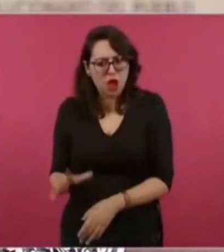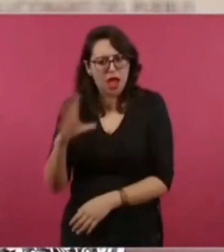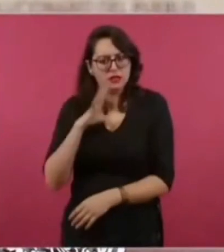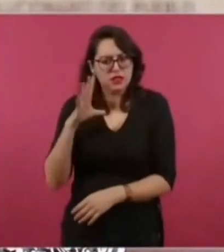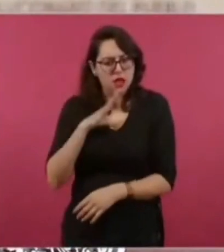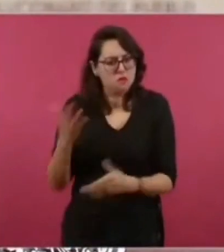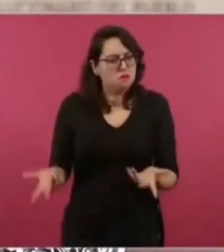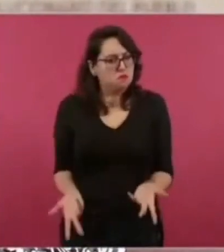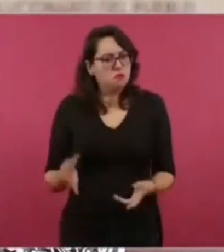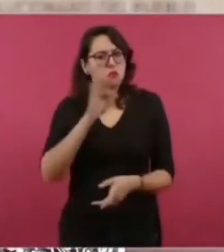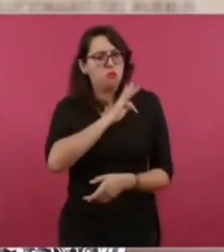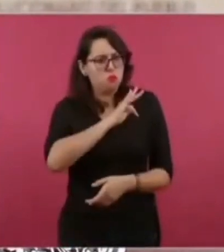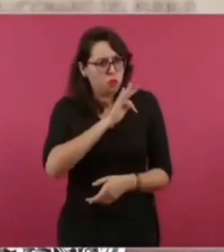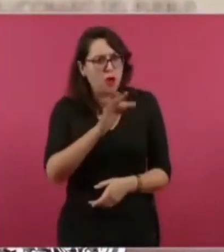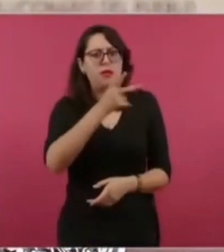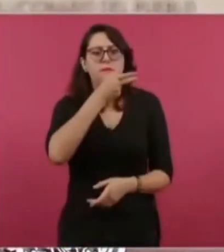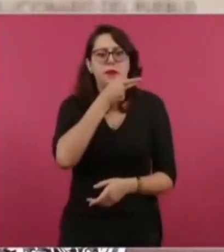en Chihuahua